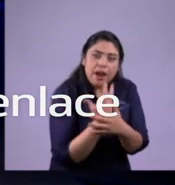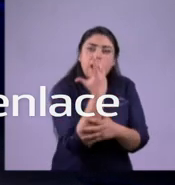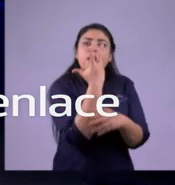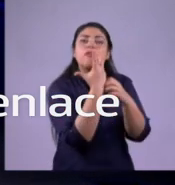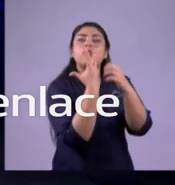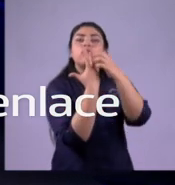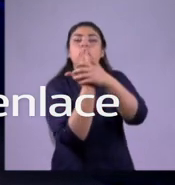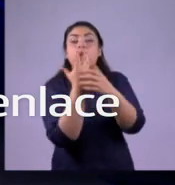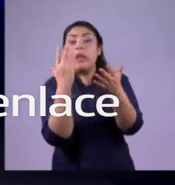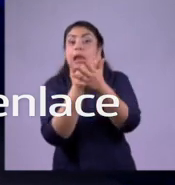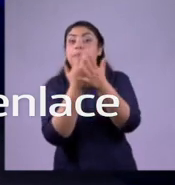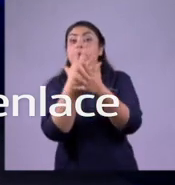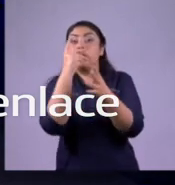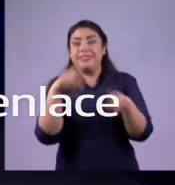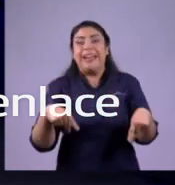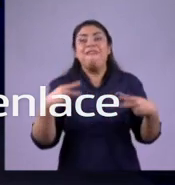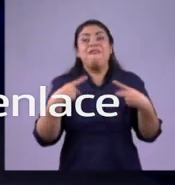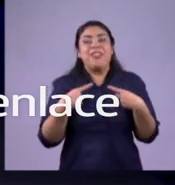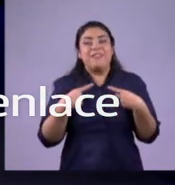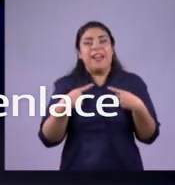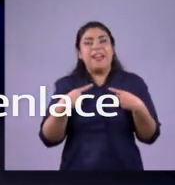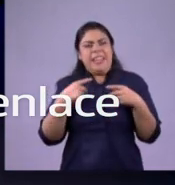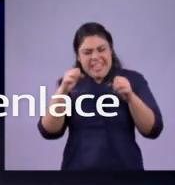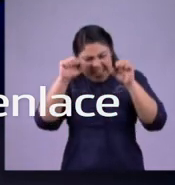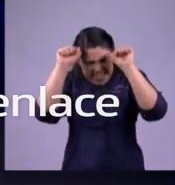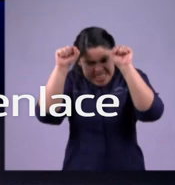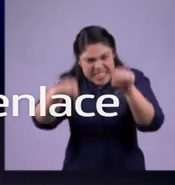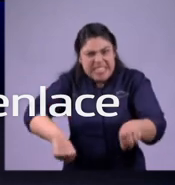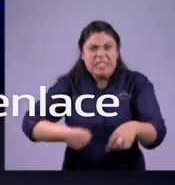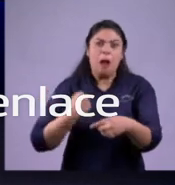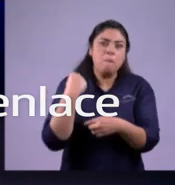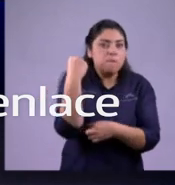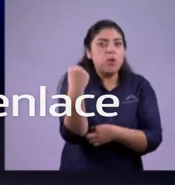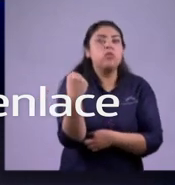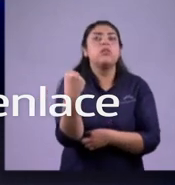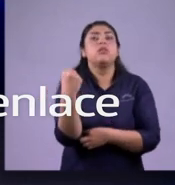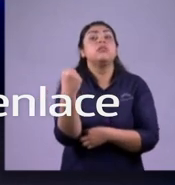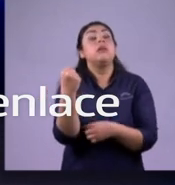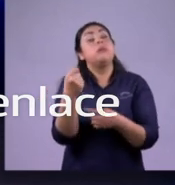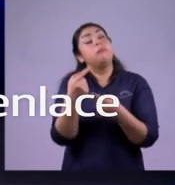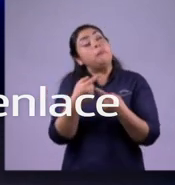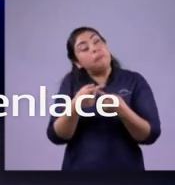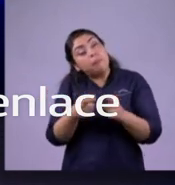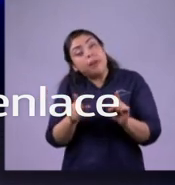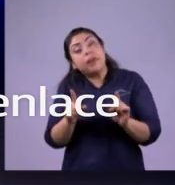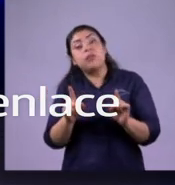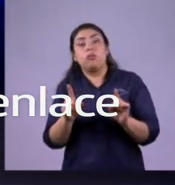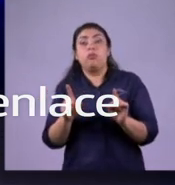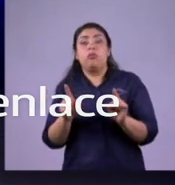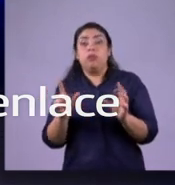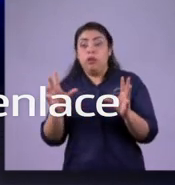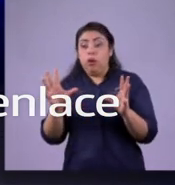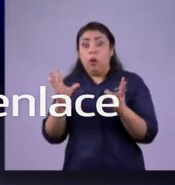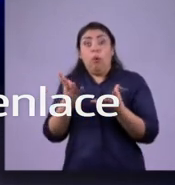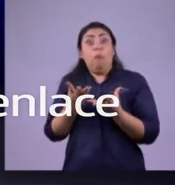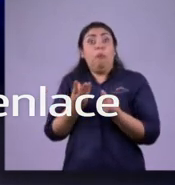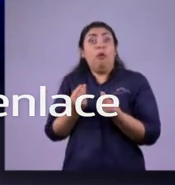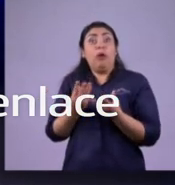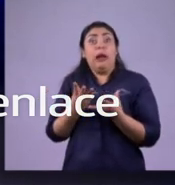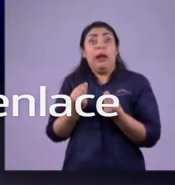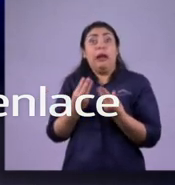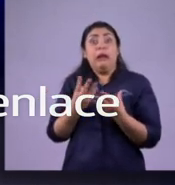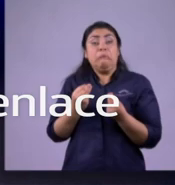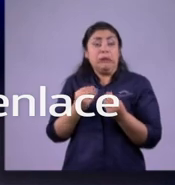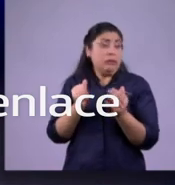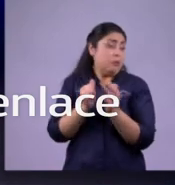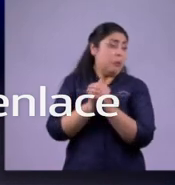se puede ahogar y volverla no fructífera por miedo del afán de